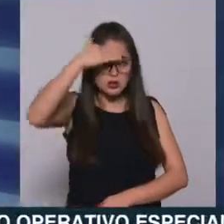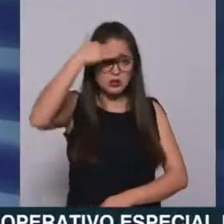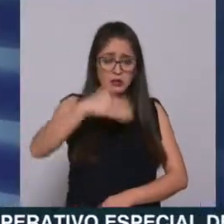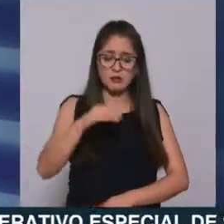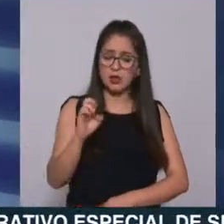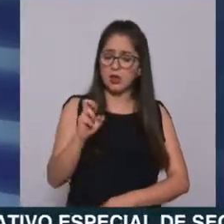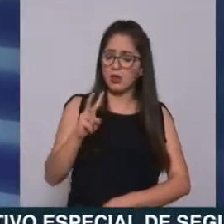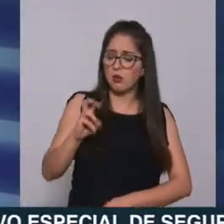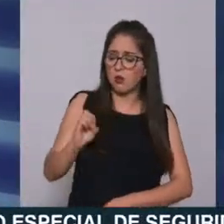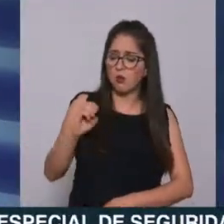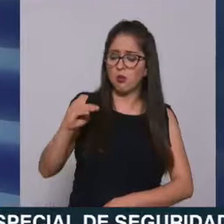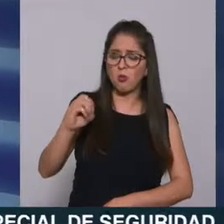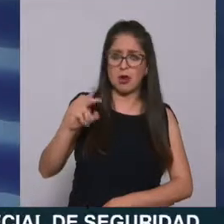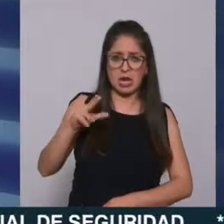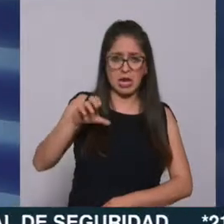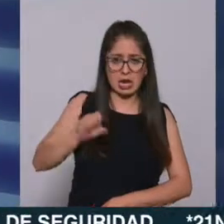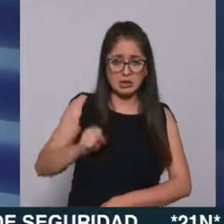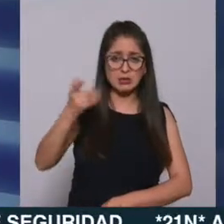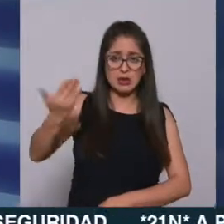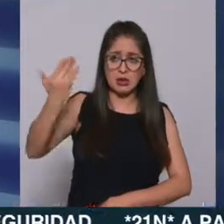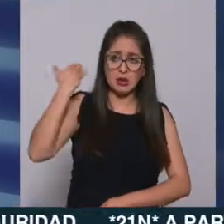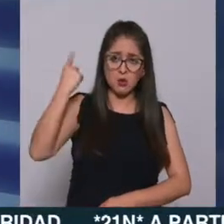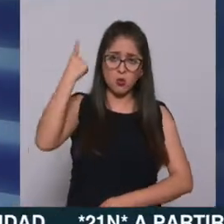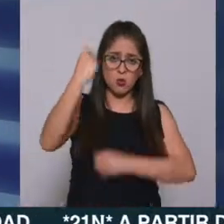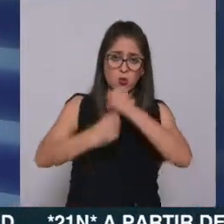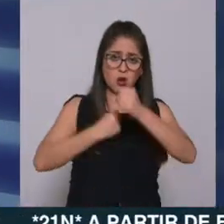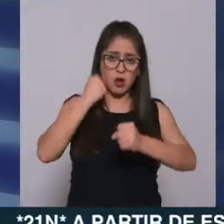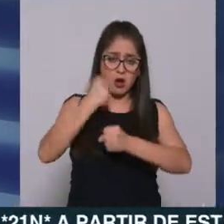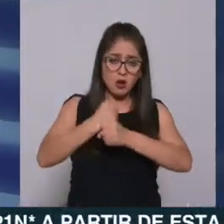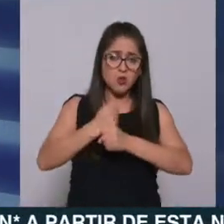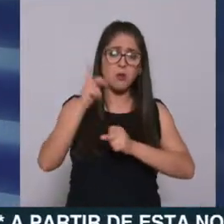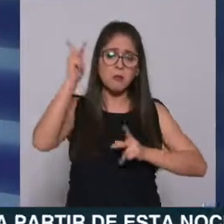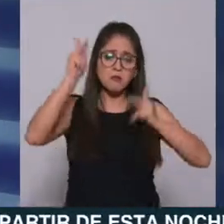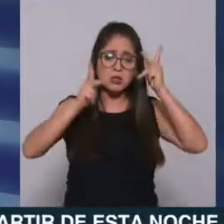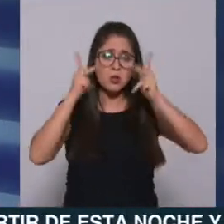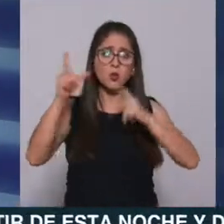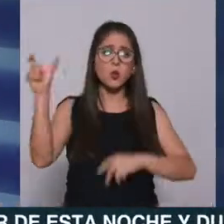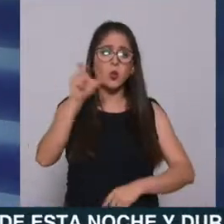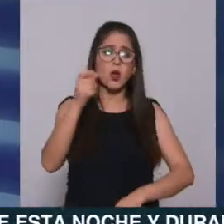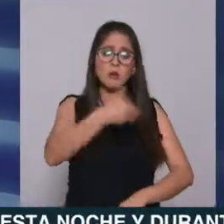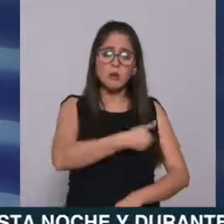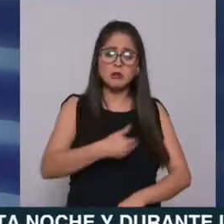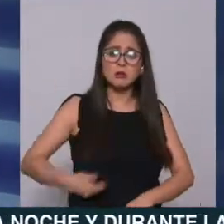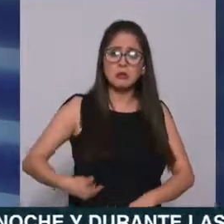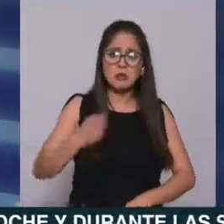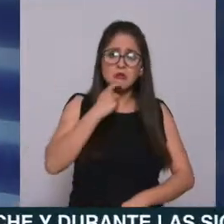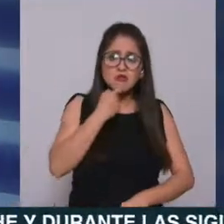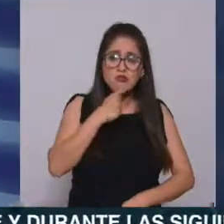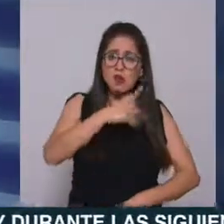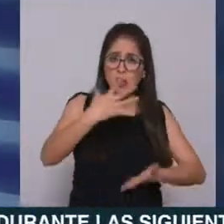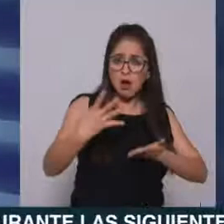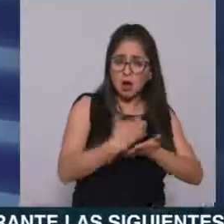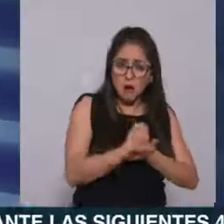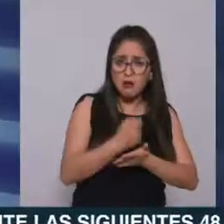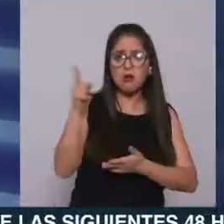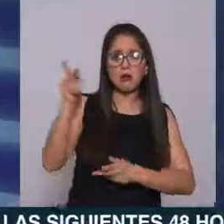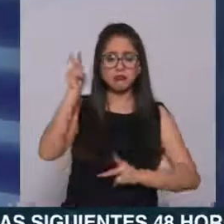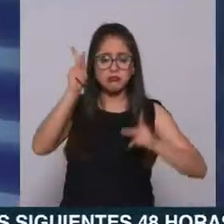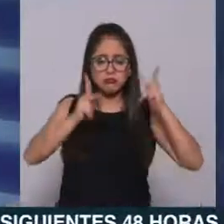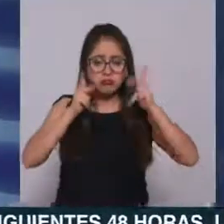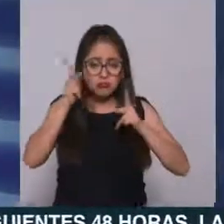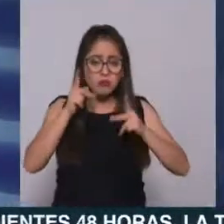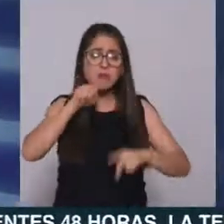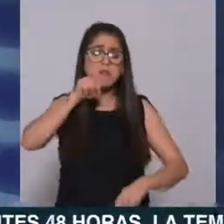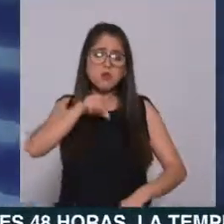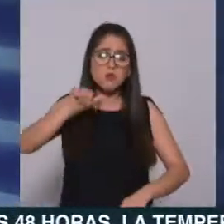pues visitó nuestro país el año pasado en la toma de protesta del presidente, y es Evo Morales una, digamos, junto con algunos